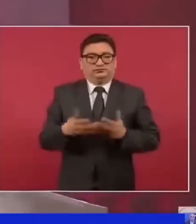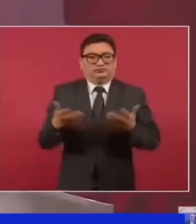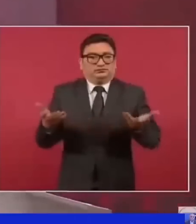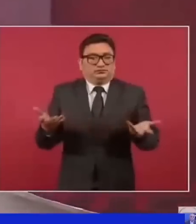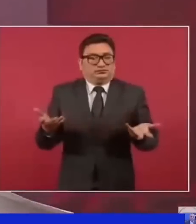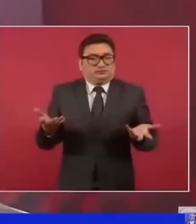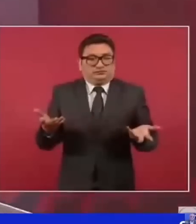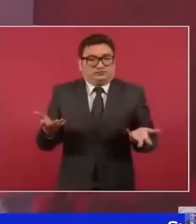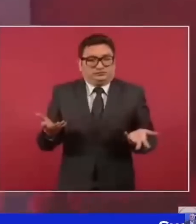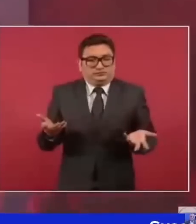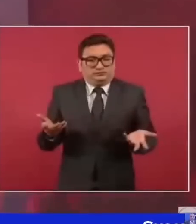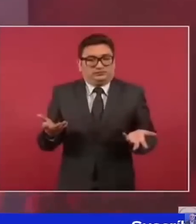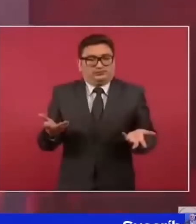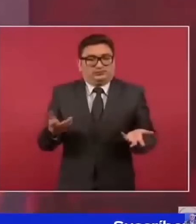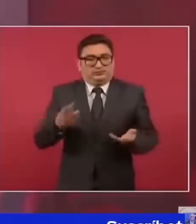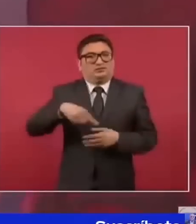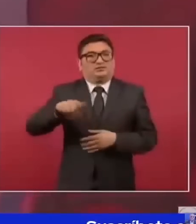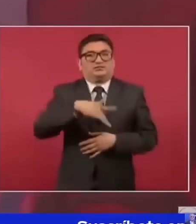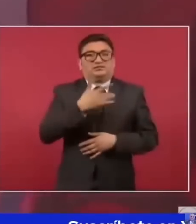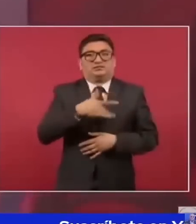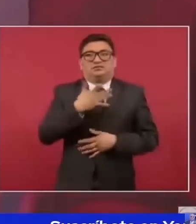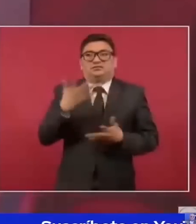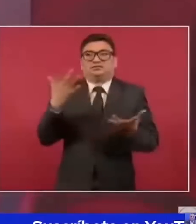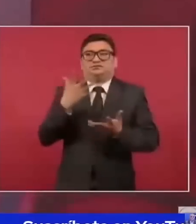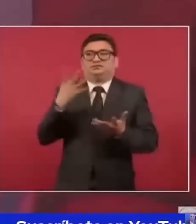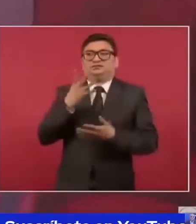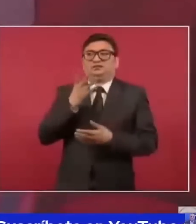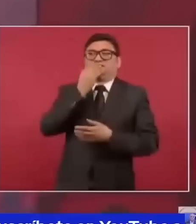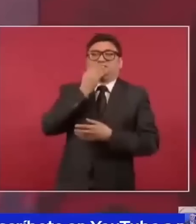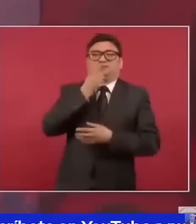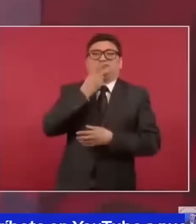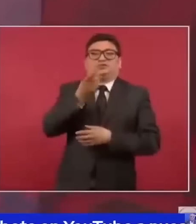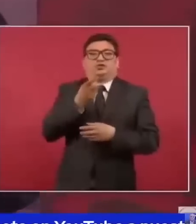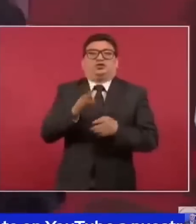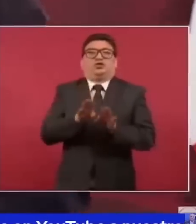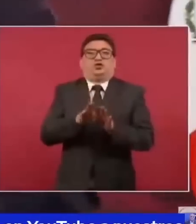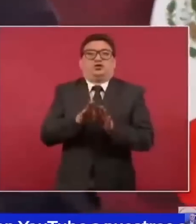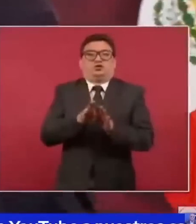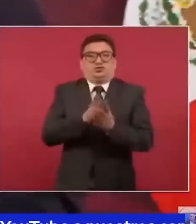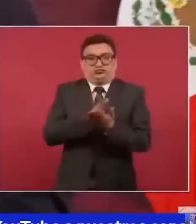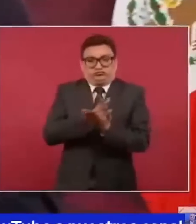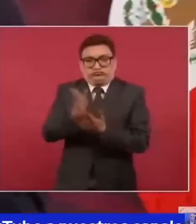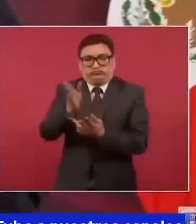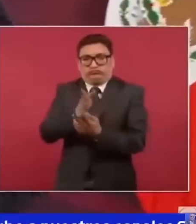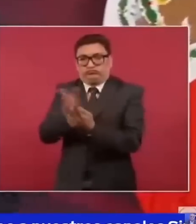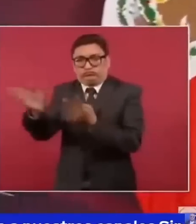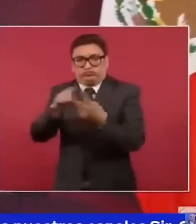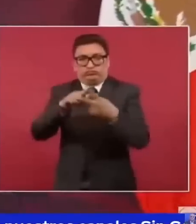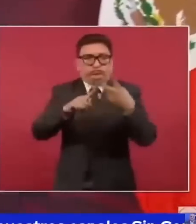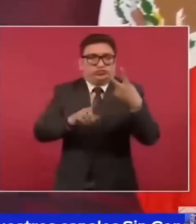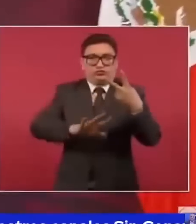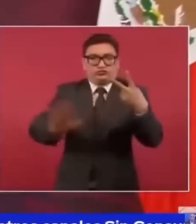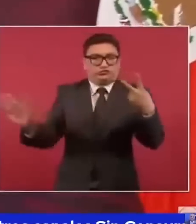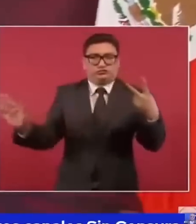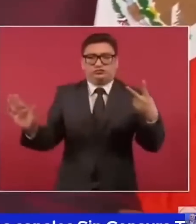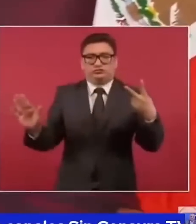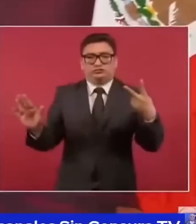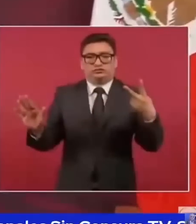¿Qué pueden decir ahora? Hay dos caminos, nada más.